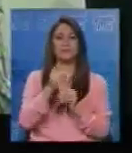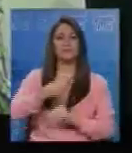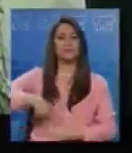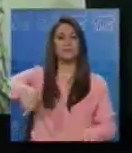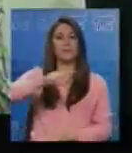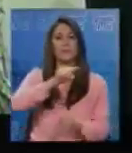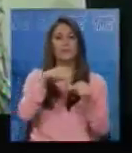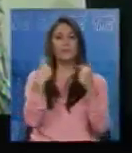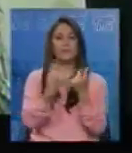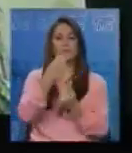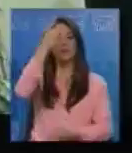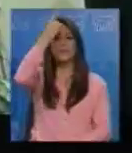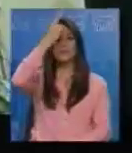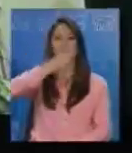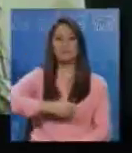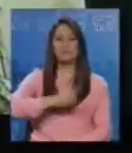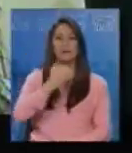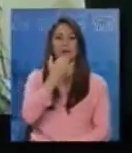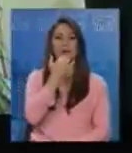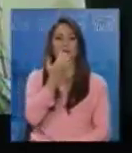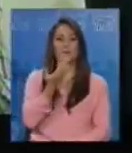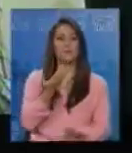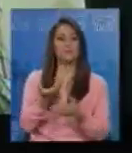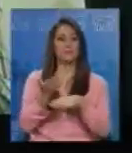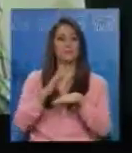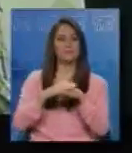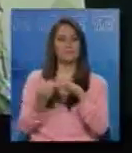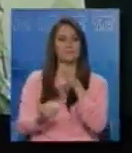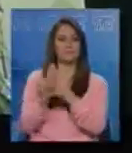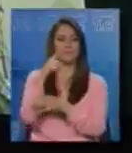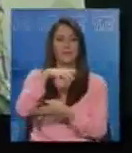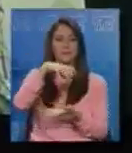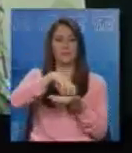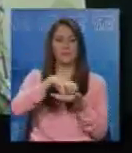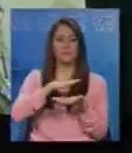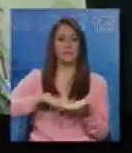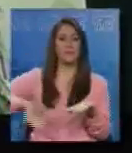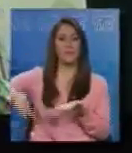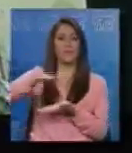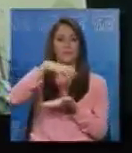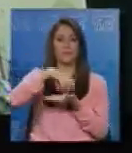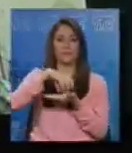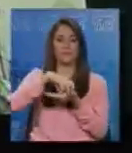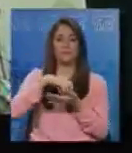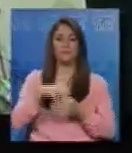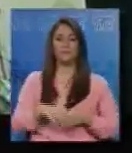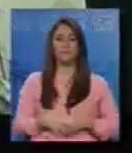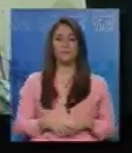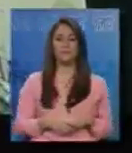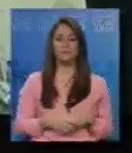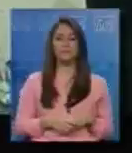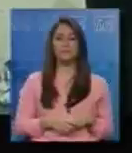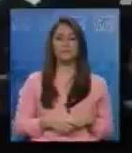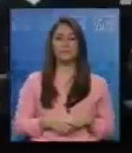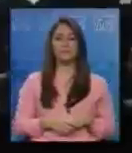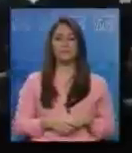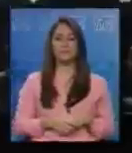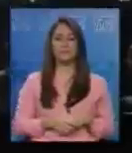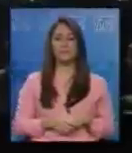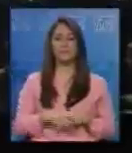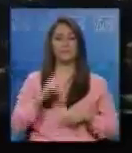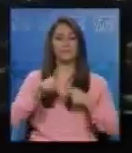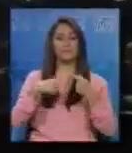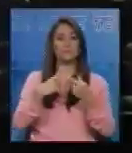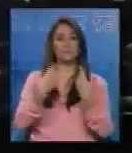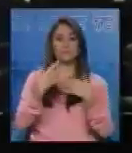de decisiones de la zona y de la provincia y cómo estos se relacionan también con el nivel nacional. Una vez